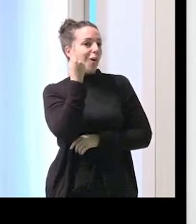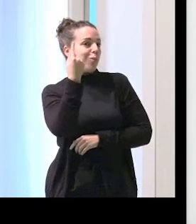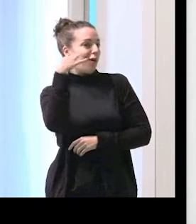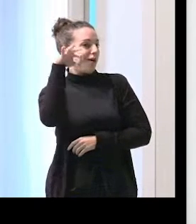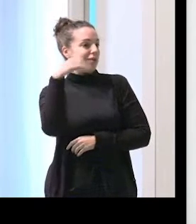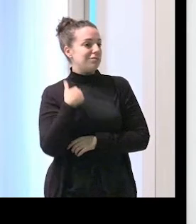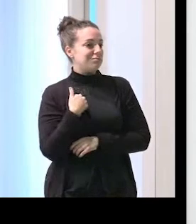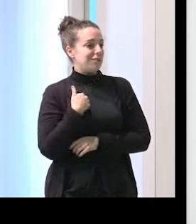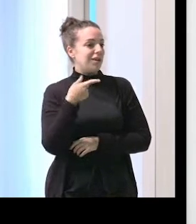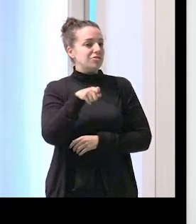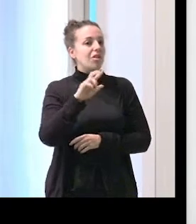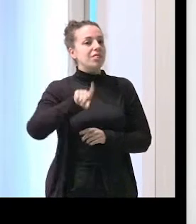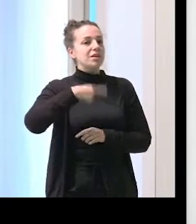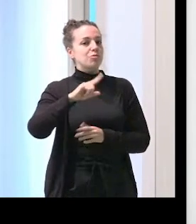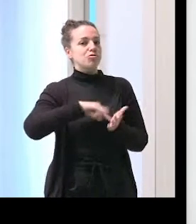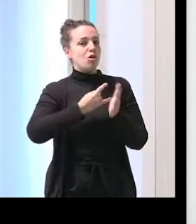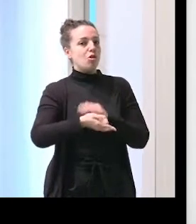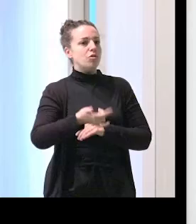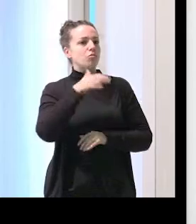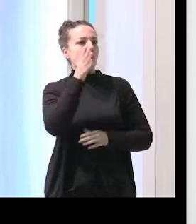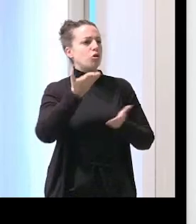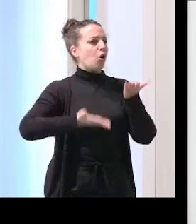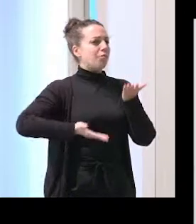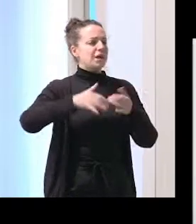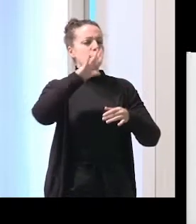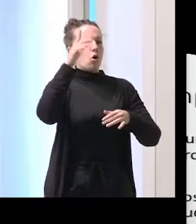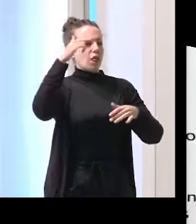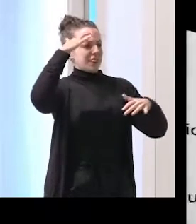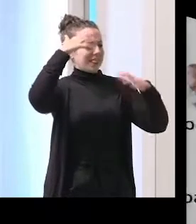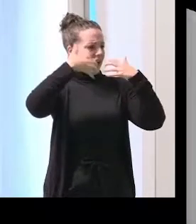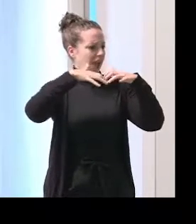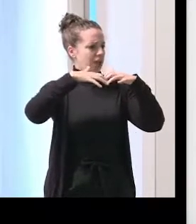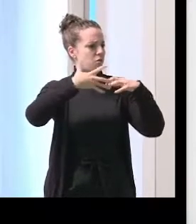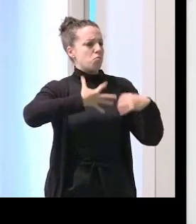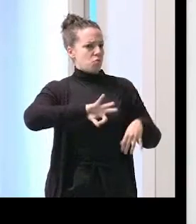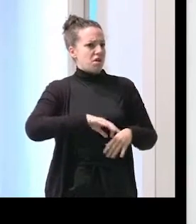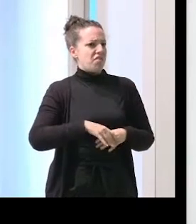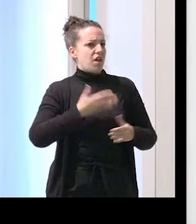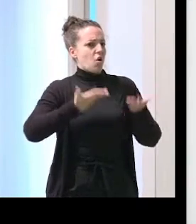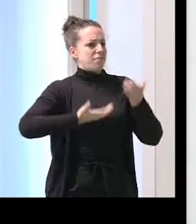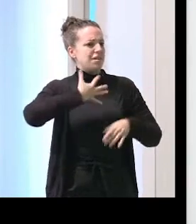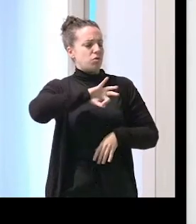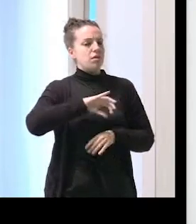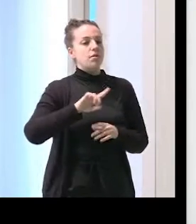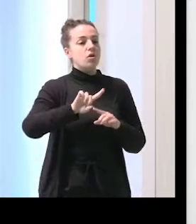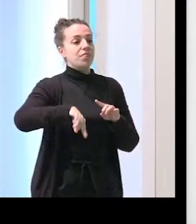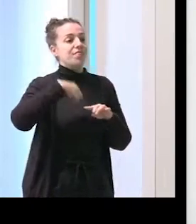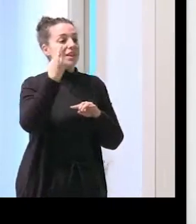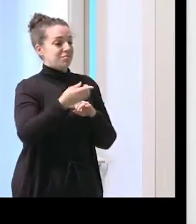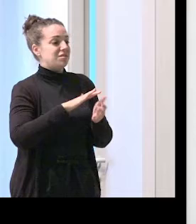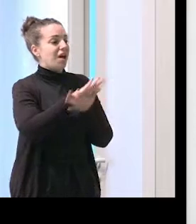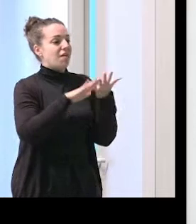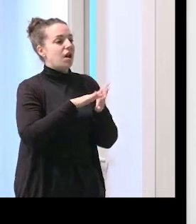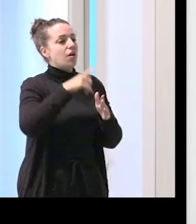se soluciona, se compensa porque el cerebro es capaz de compensar todo. Creo que posteriormente nos van a hablar de la